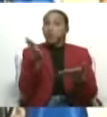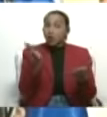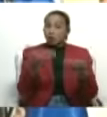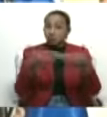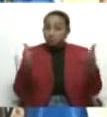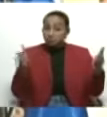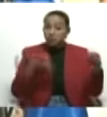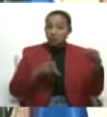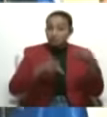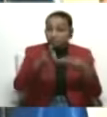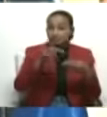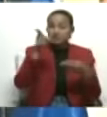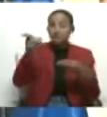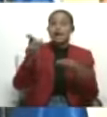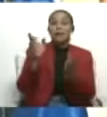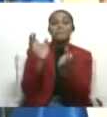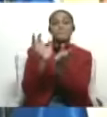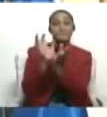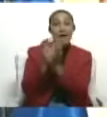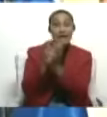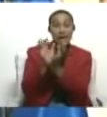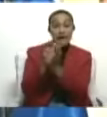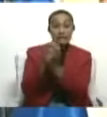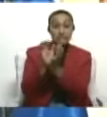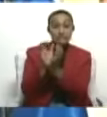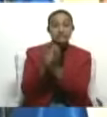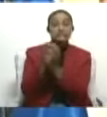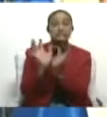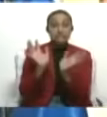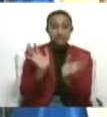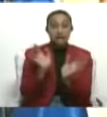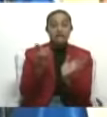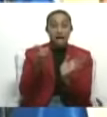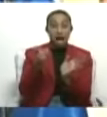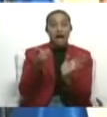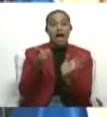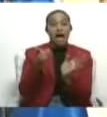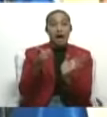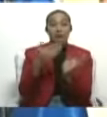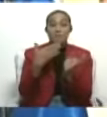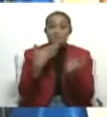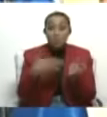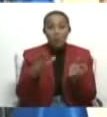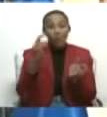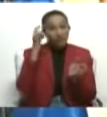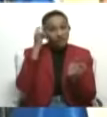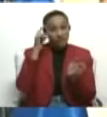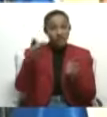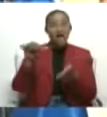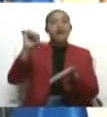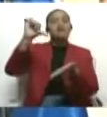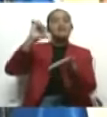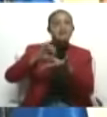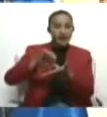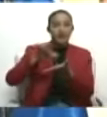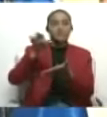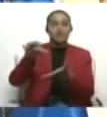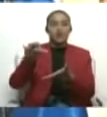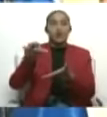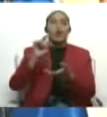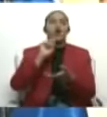la isla de Margarita. Entre nuestros planos, reanudación de la actividad del Centro Ruso de Ciencia y Cultura en